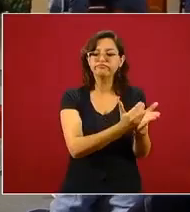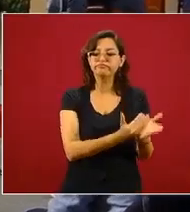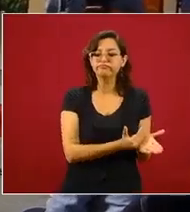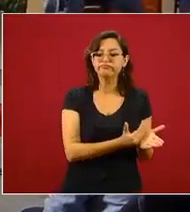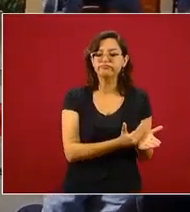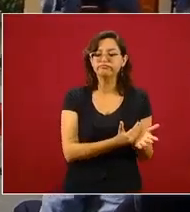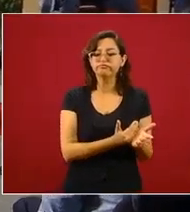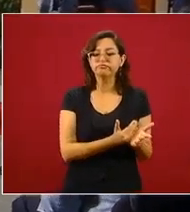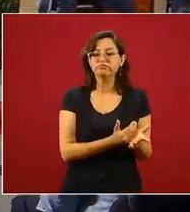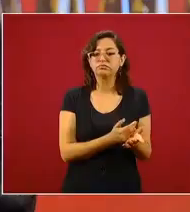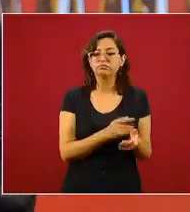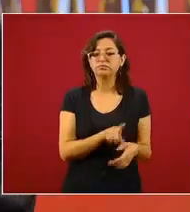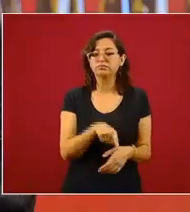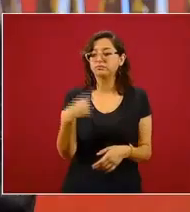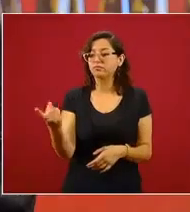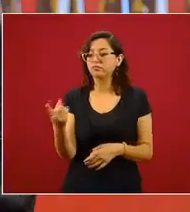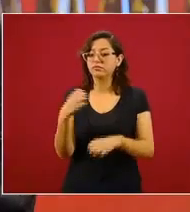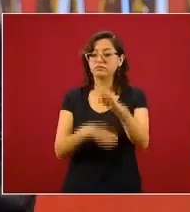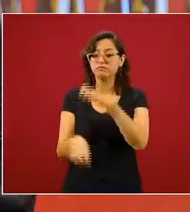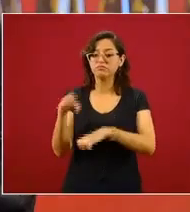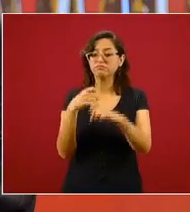Se entregaron estos contratos